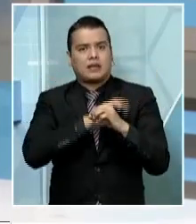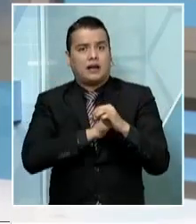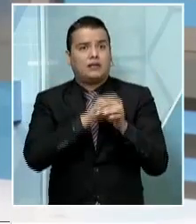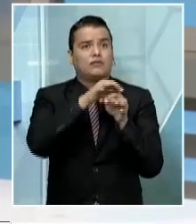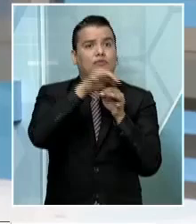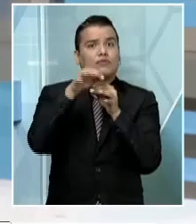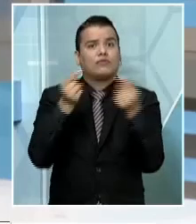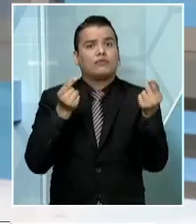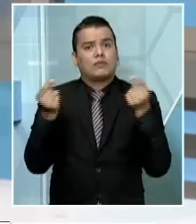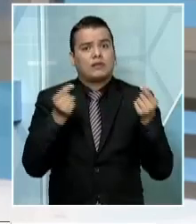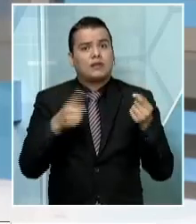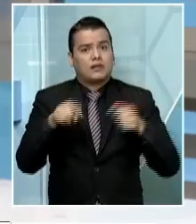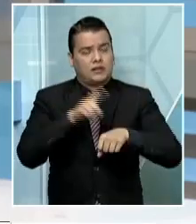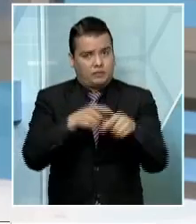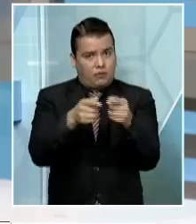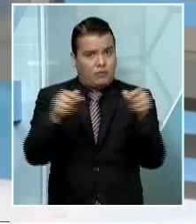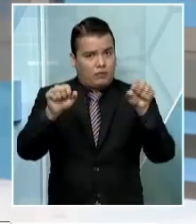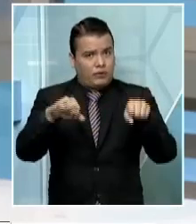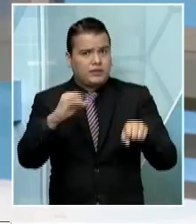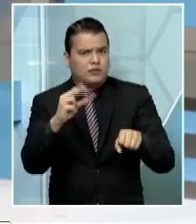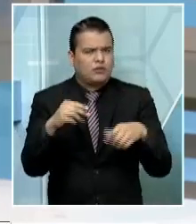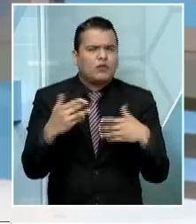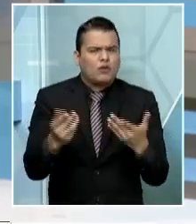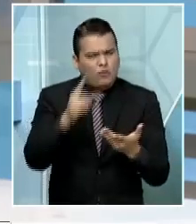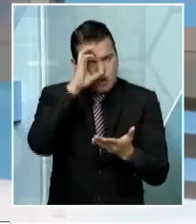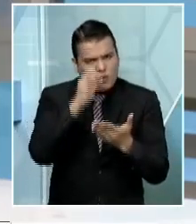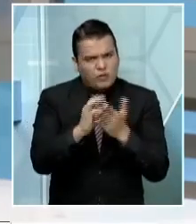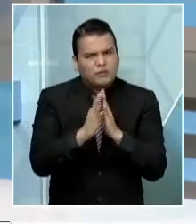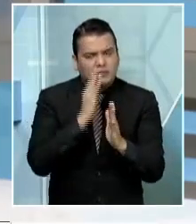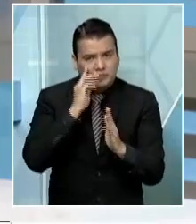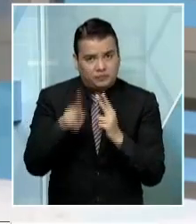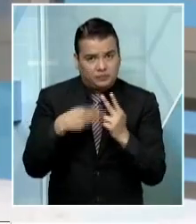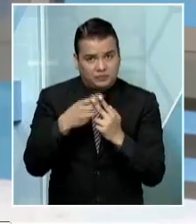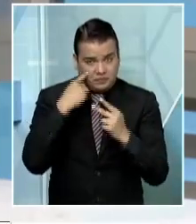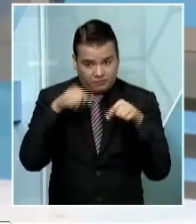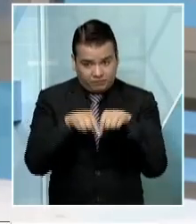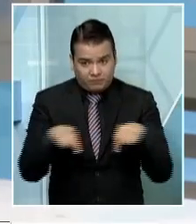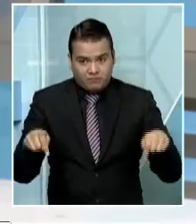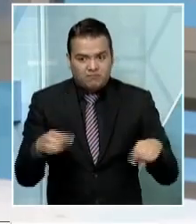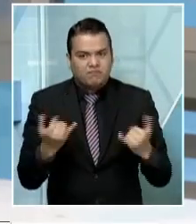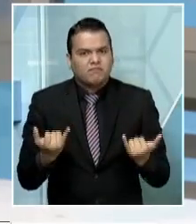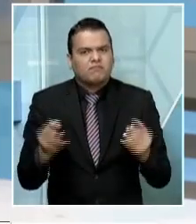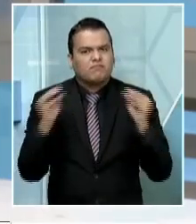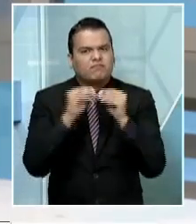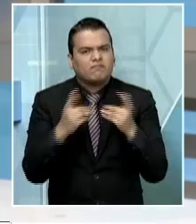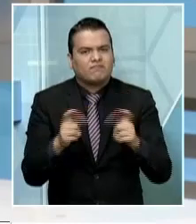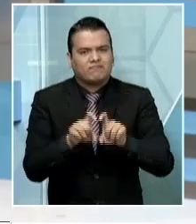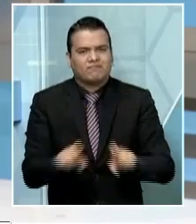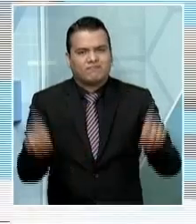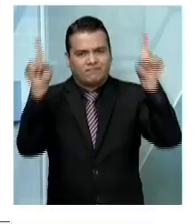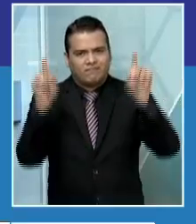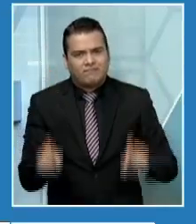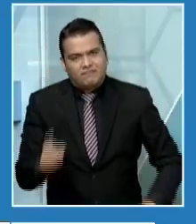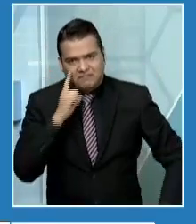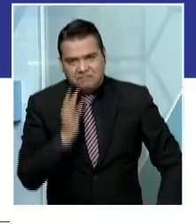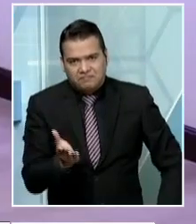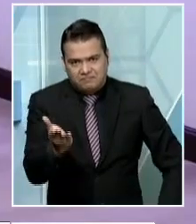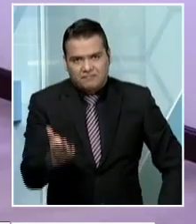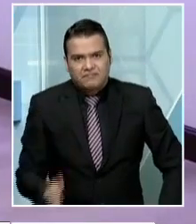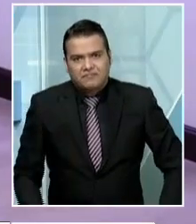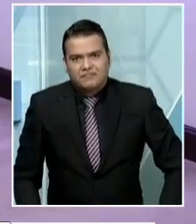Cali. Use la etiqueta Opino 90 porque su opinión nos importa. Ahora los dejamos con los titulares del día. Bienvenidos.